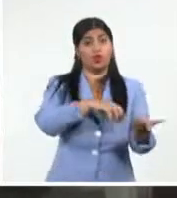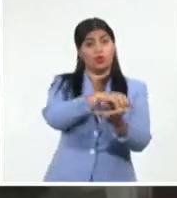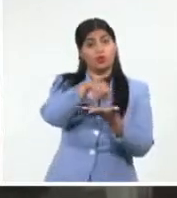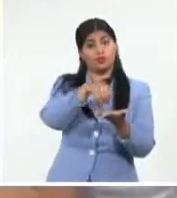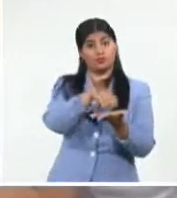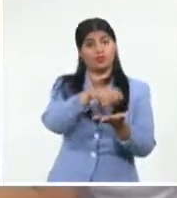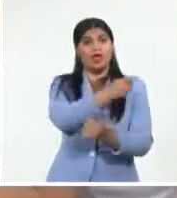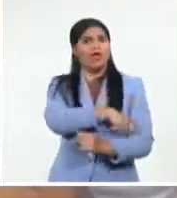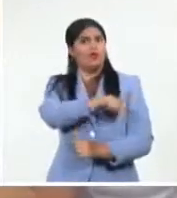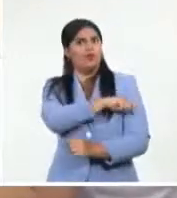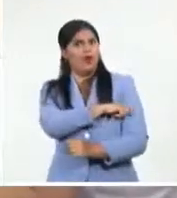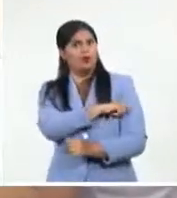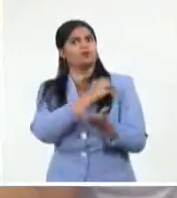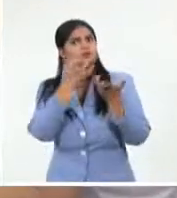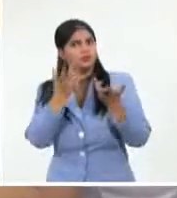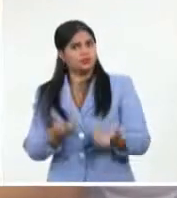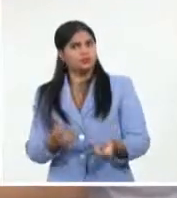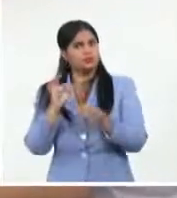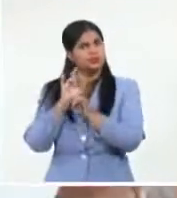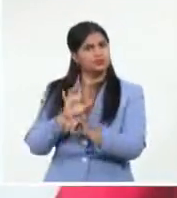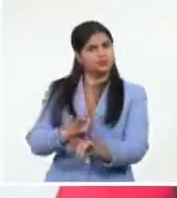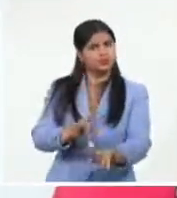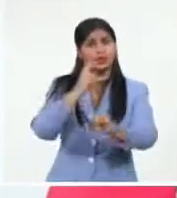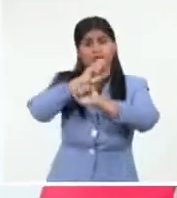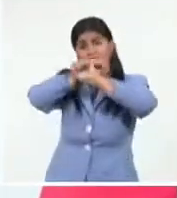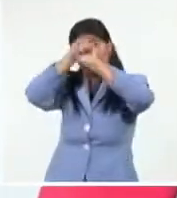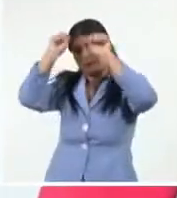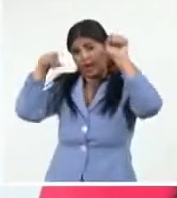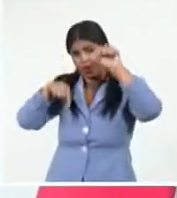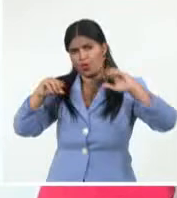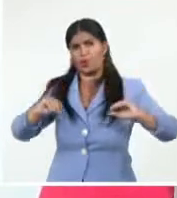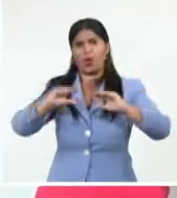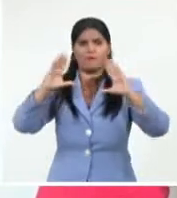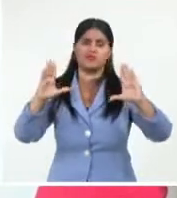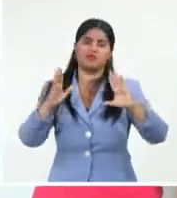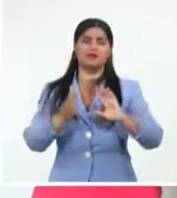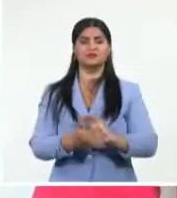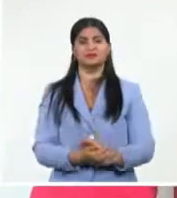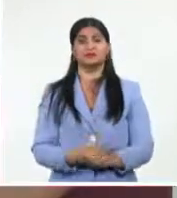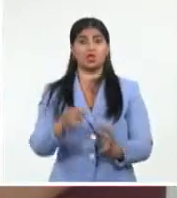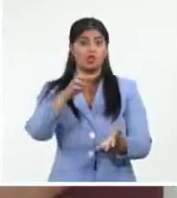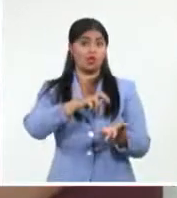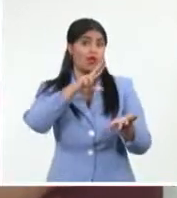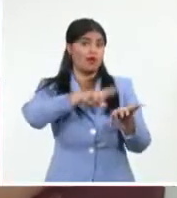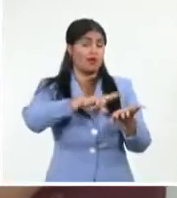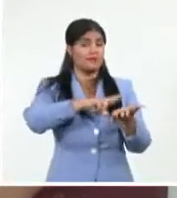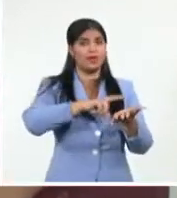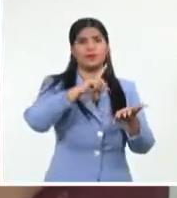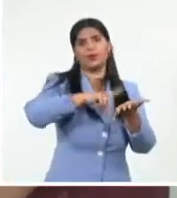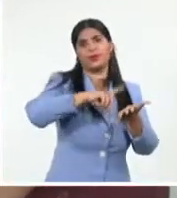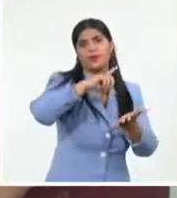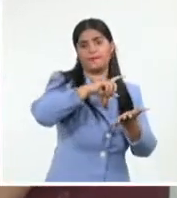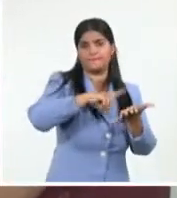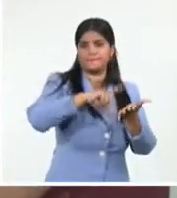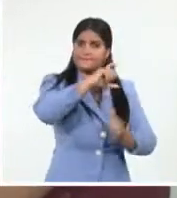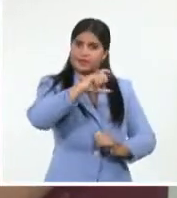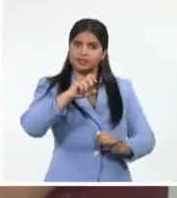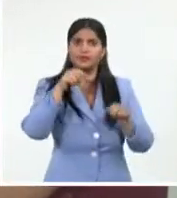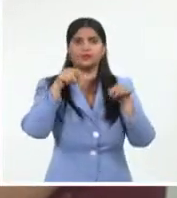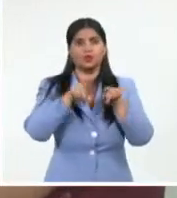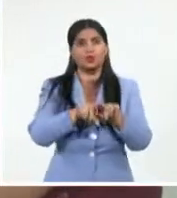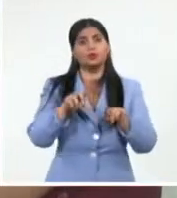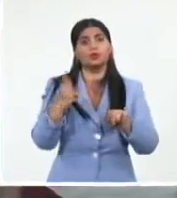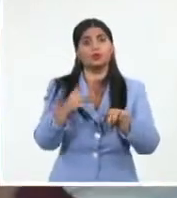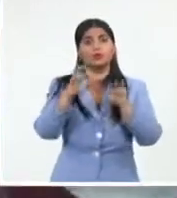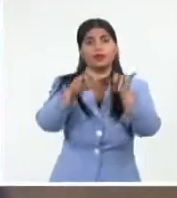ha sido numerosa desde horas bien tempranas de esta mañana. En este colegio, la miembro del Comité Central del Partido y su primera